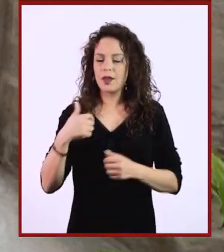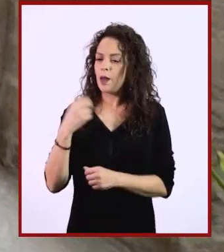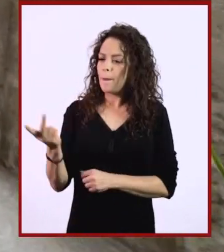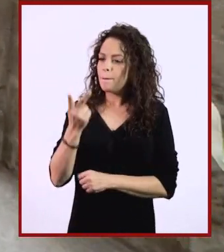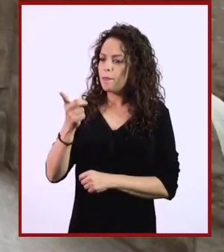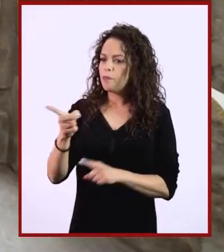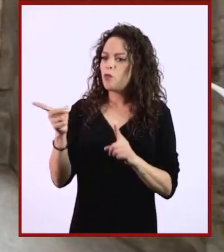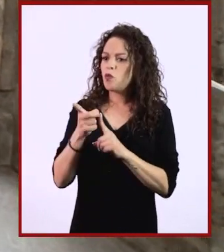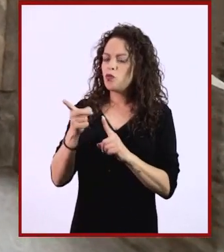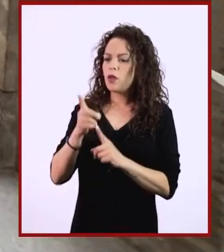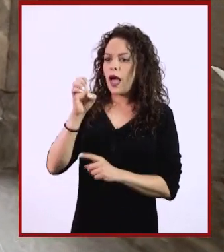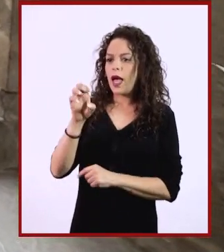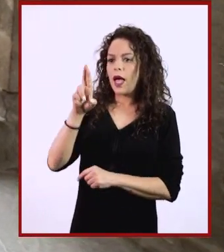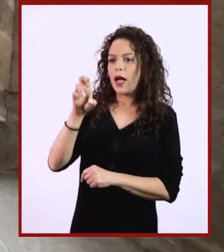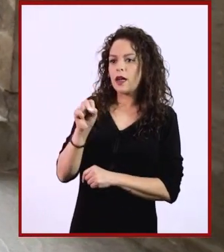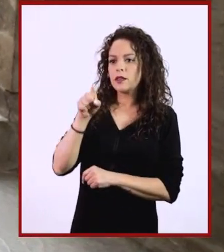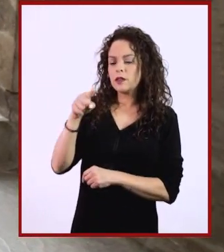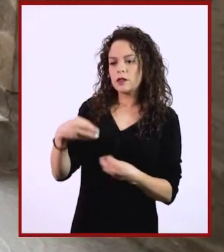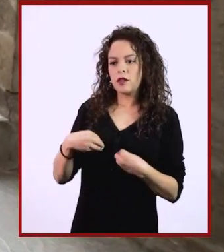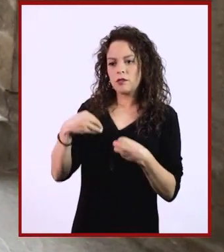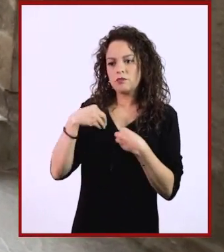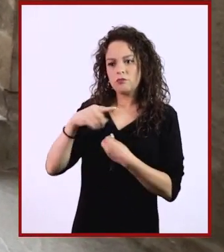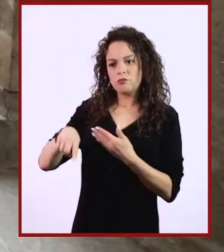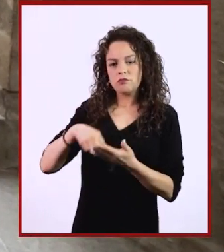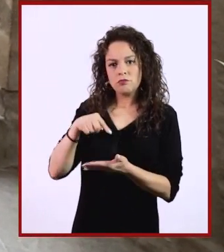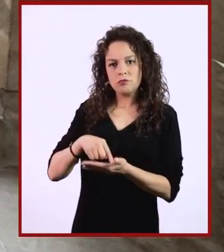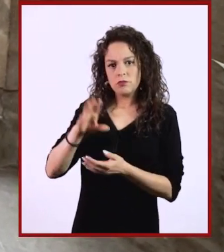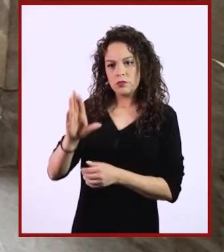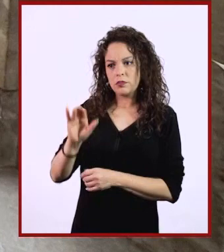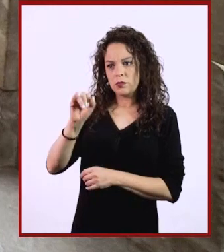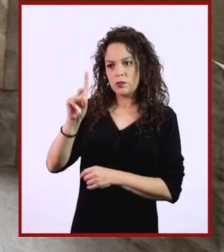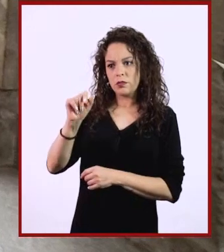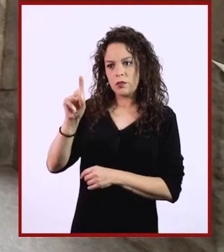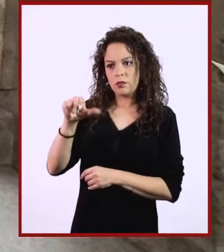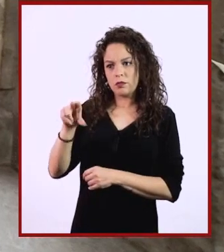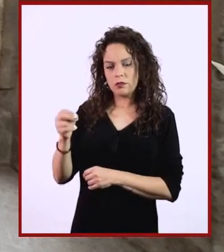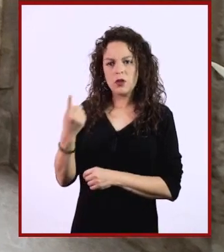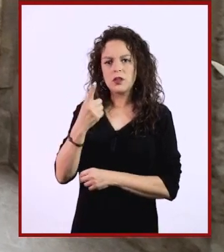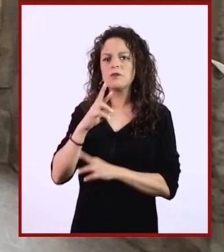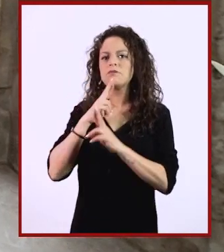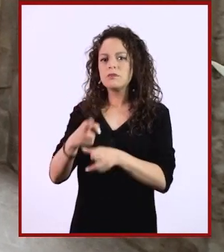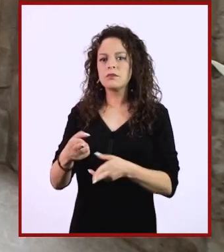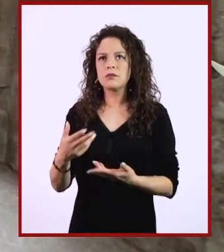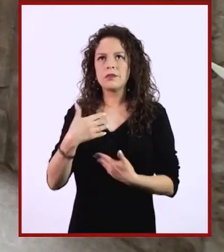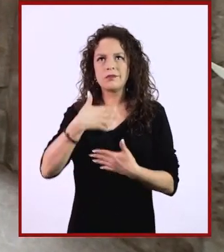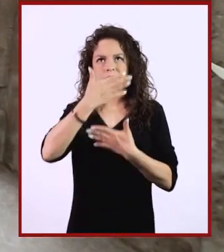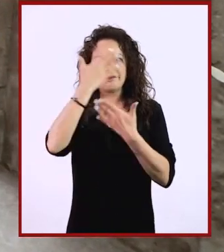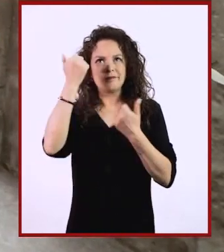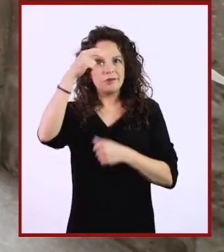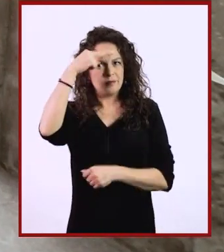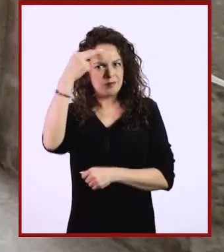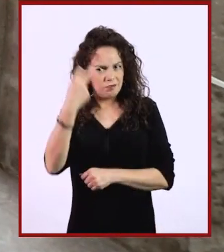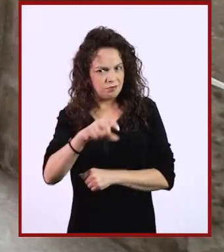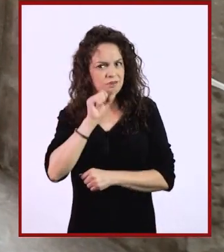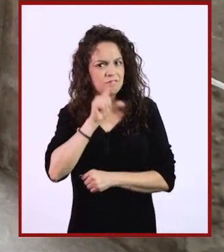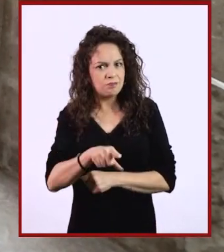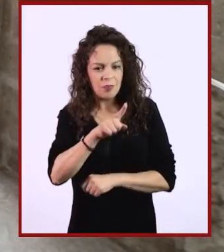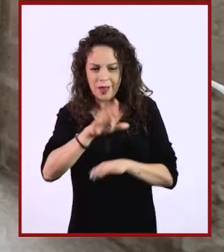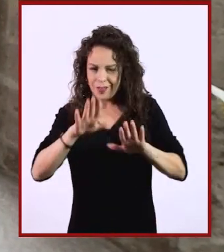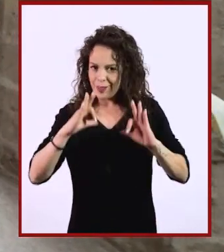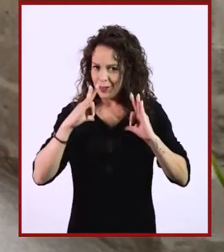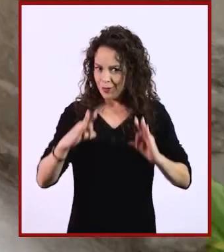eres ciudadano, ¿qué responderías? No lo sé. ¿Mexicano también? Tranquilo, no te estoy haciendo un